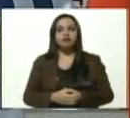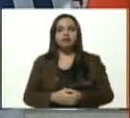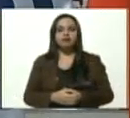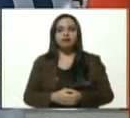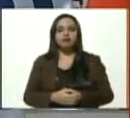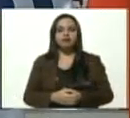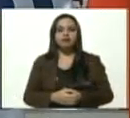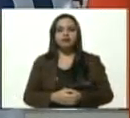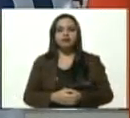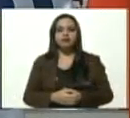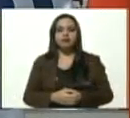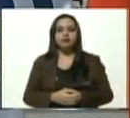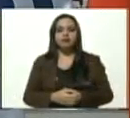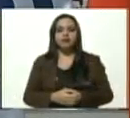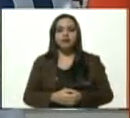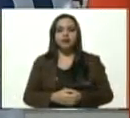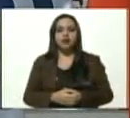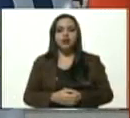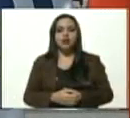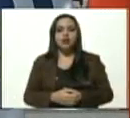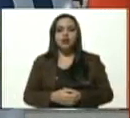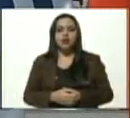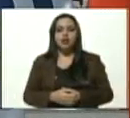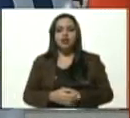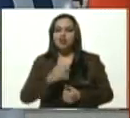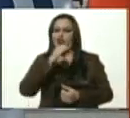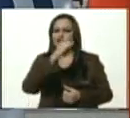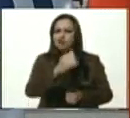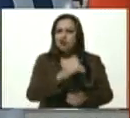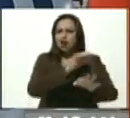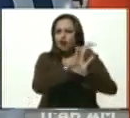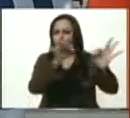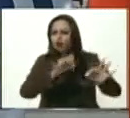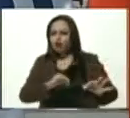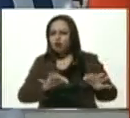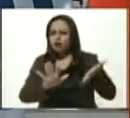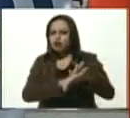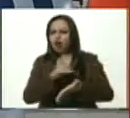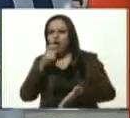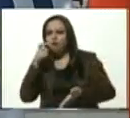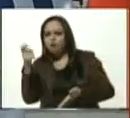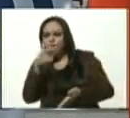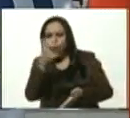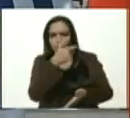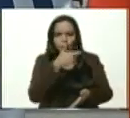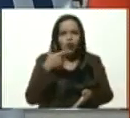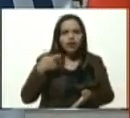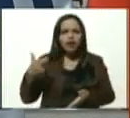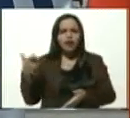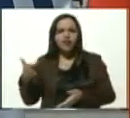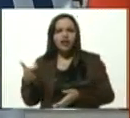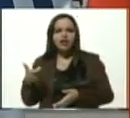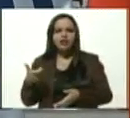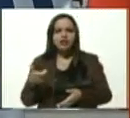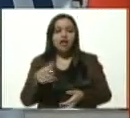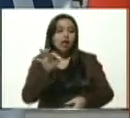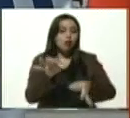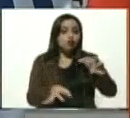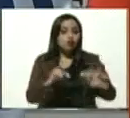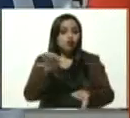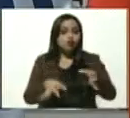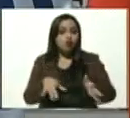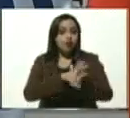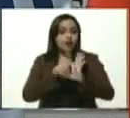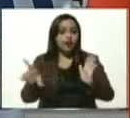que obviamente es una búsqueda por la vía jurídica, judicial,